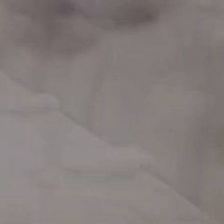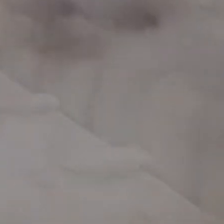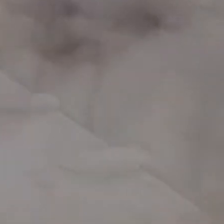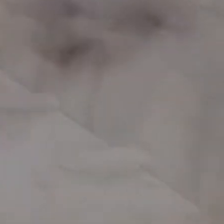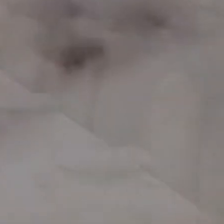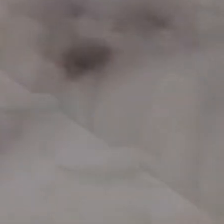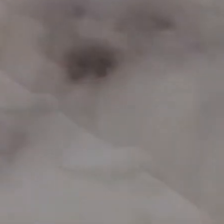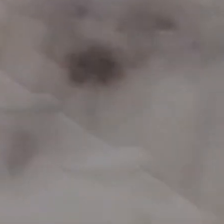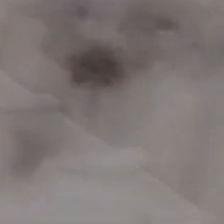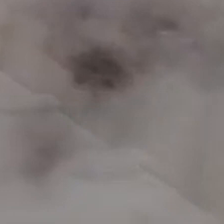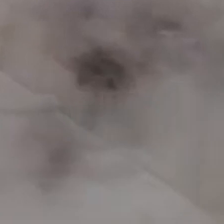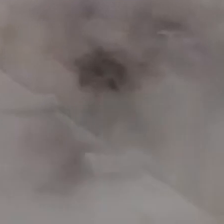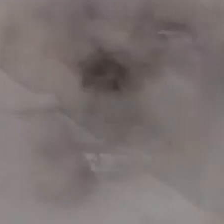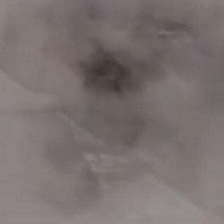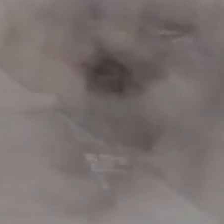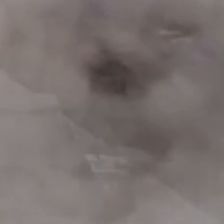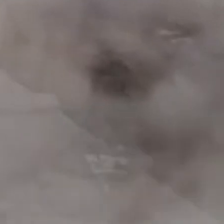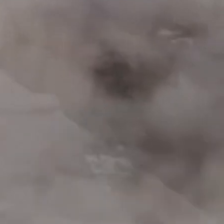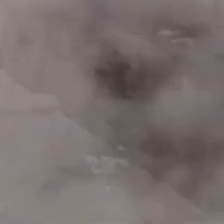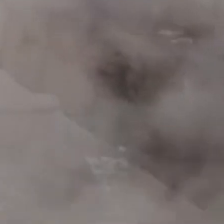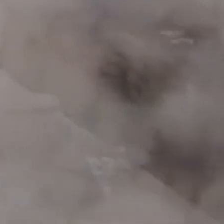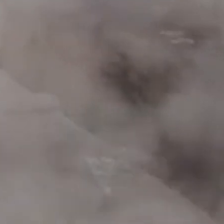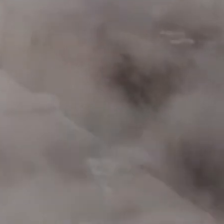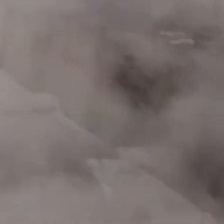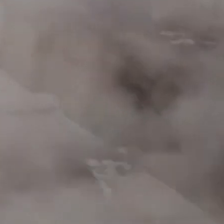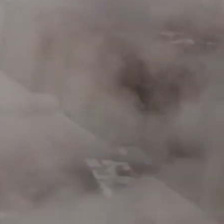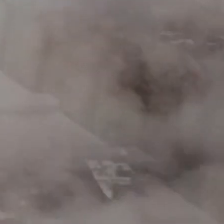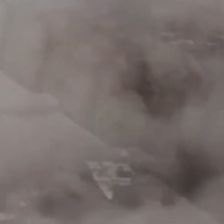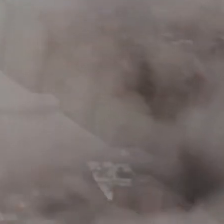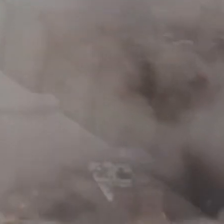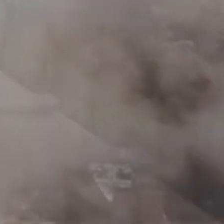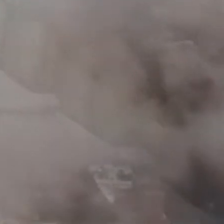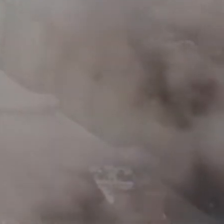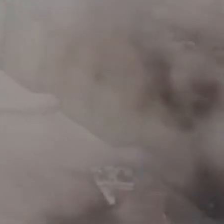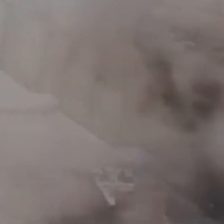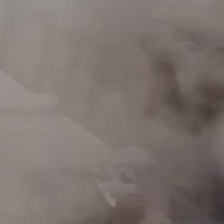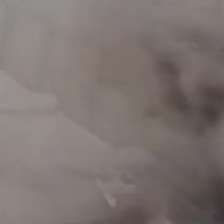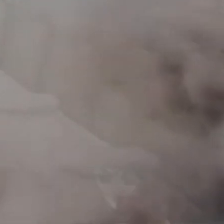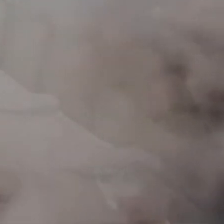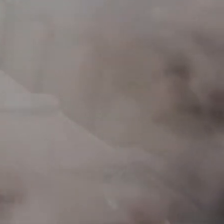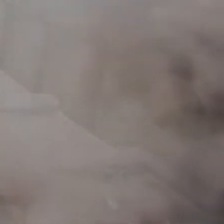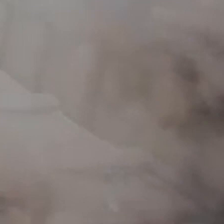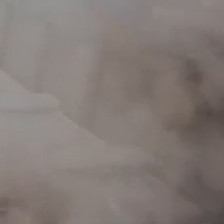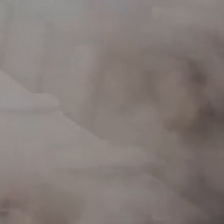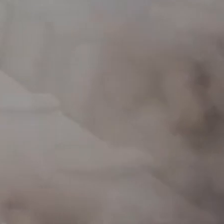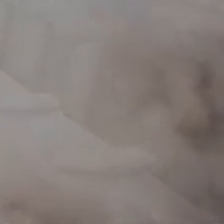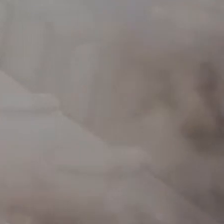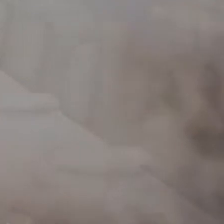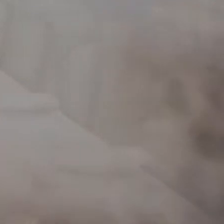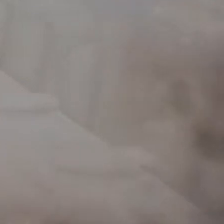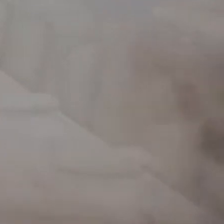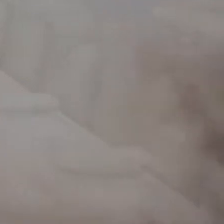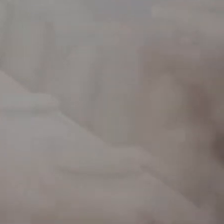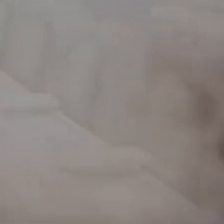David pregunta a Siba: háblame más de este hombre, por favor, ya